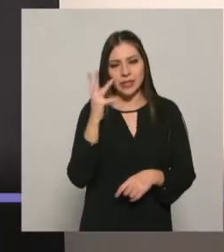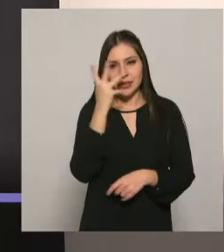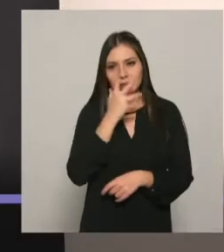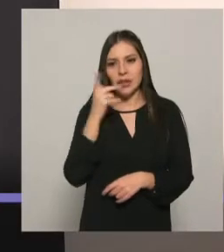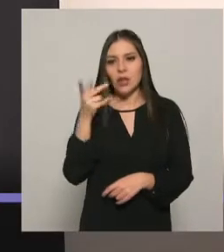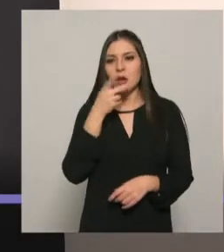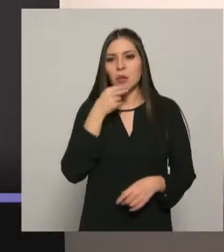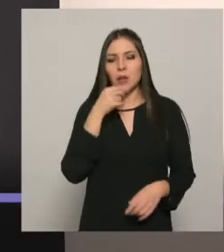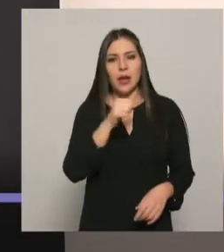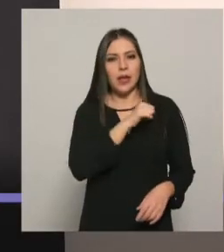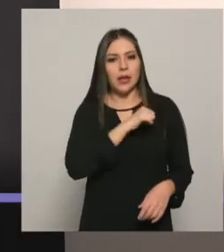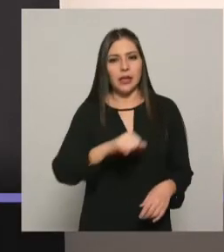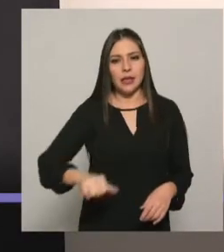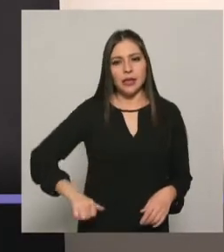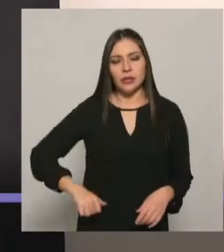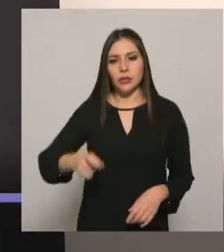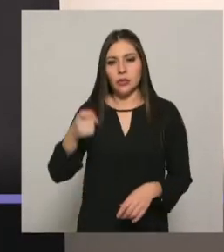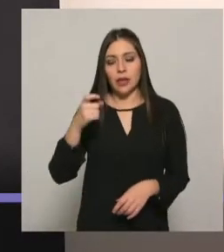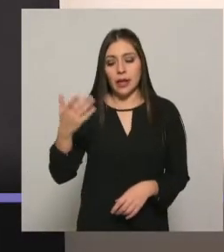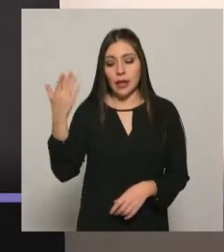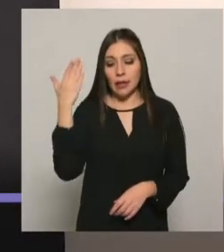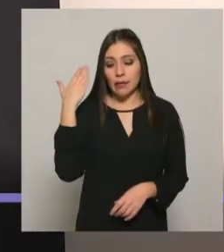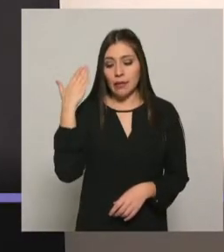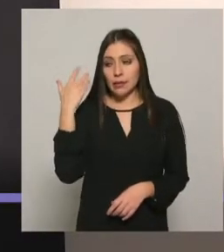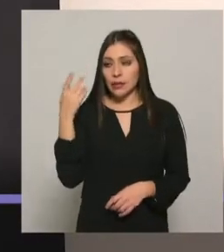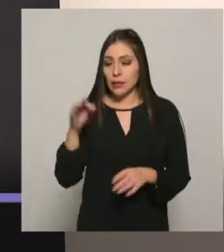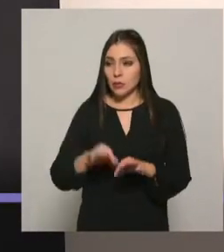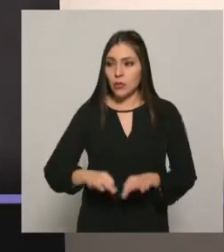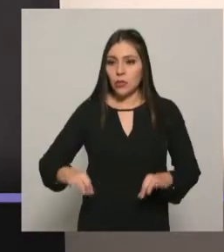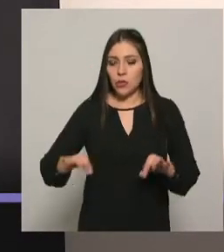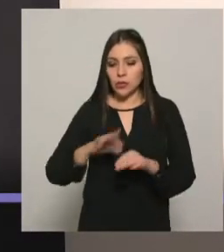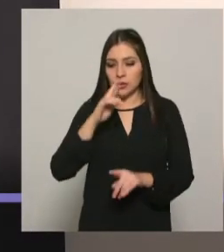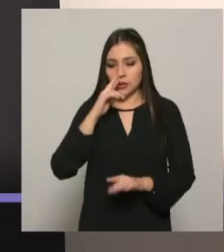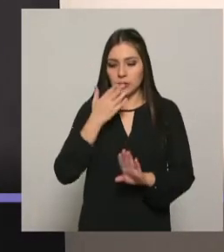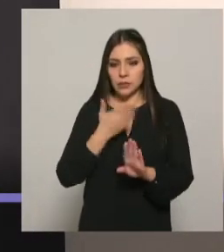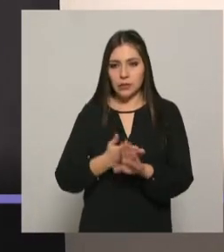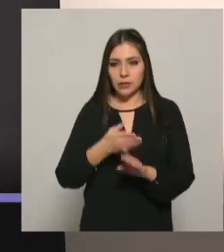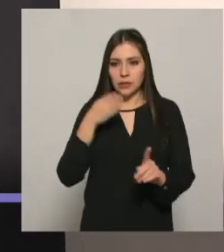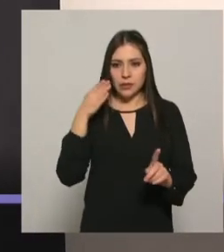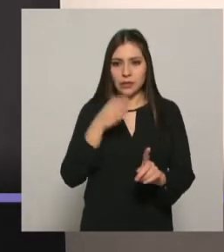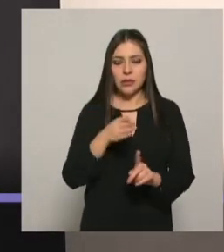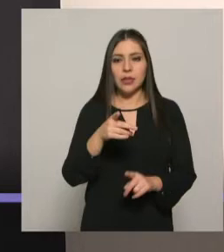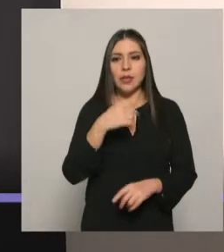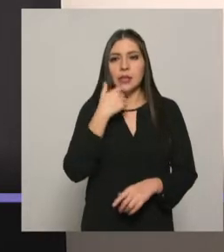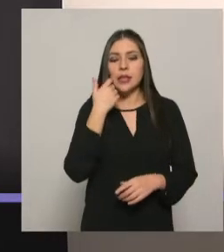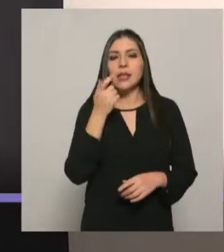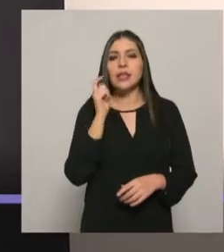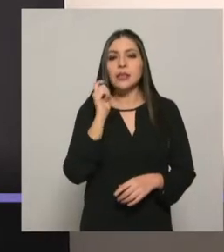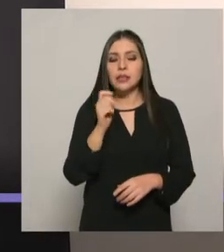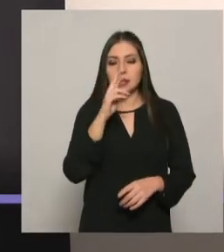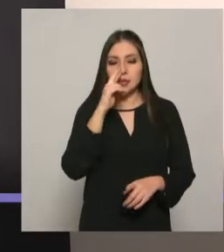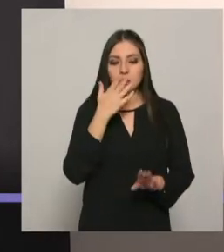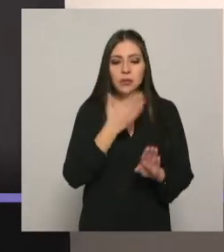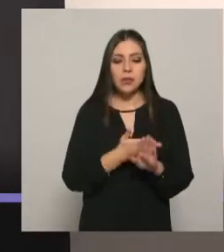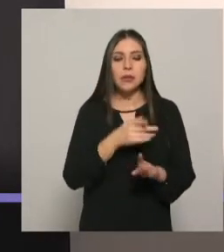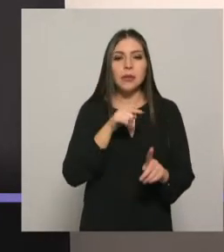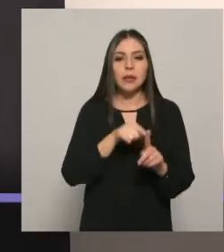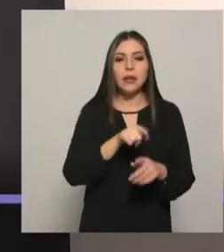como principio una tarea muy importante, el de ir a limpiar los panteones. Hubo jornadas para que se